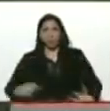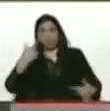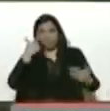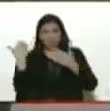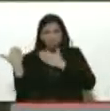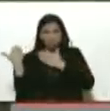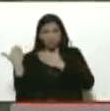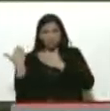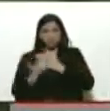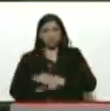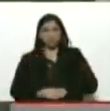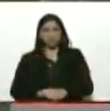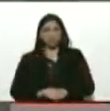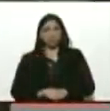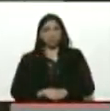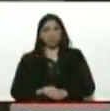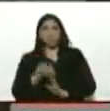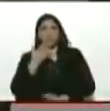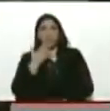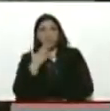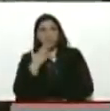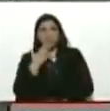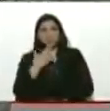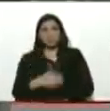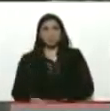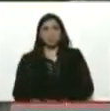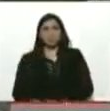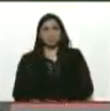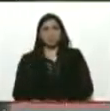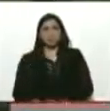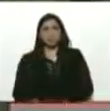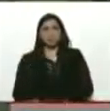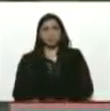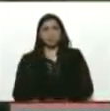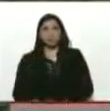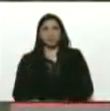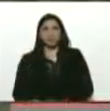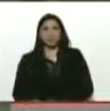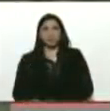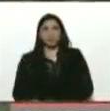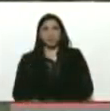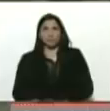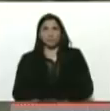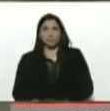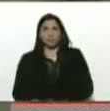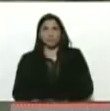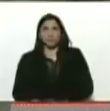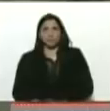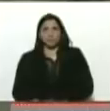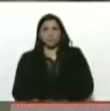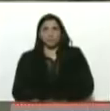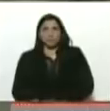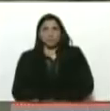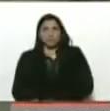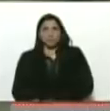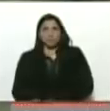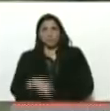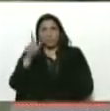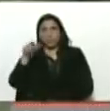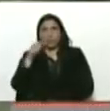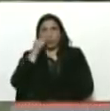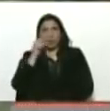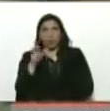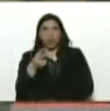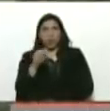Los uniformes. Aquí, por ejemplo, está uno de A. Gómez M. Esto es de un caballero que se llama